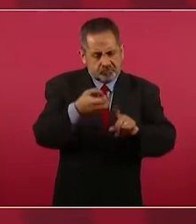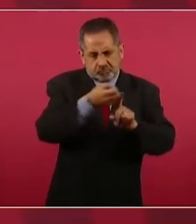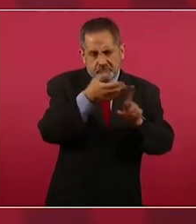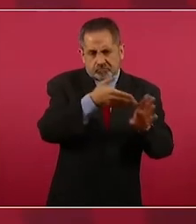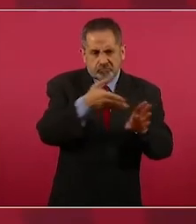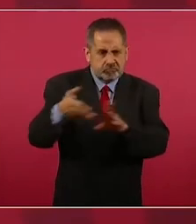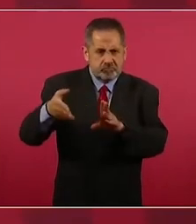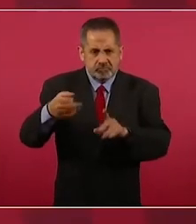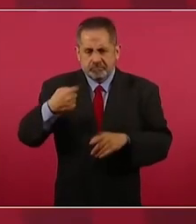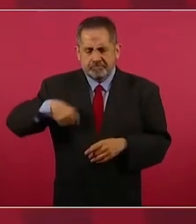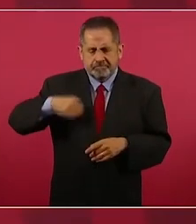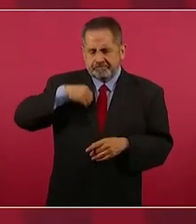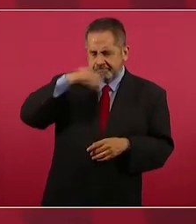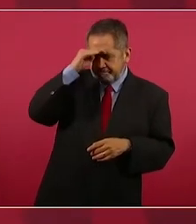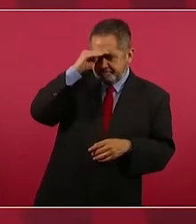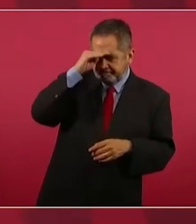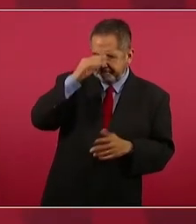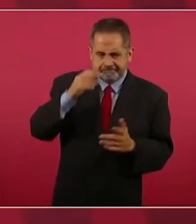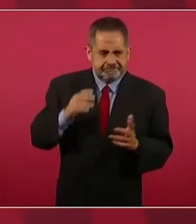consideramos,